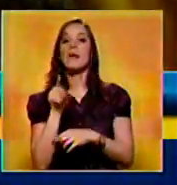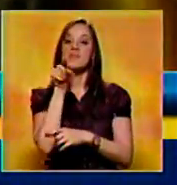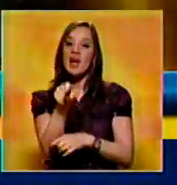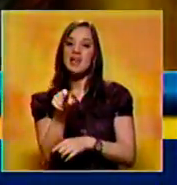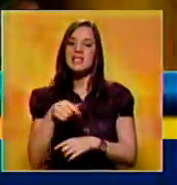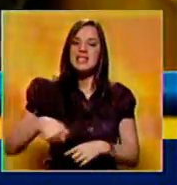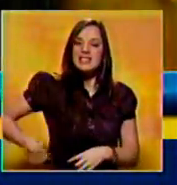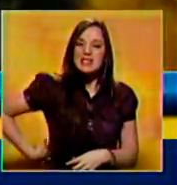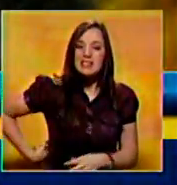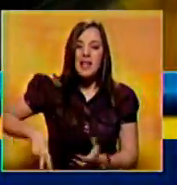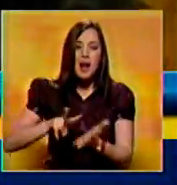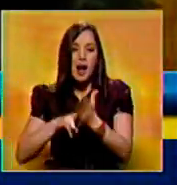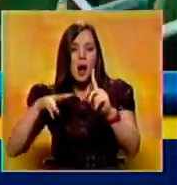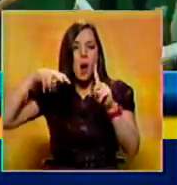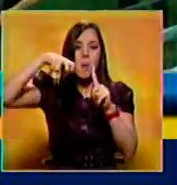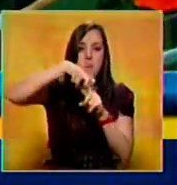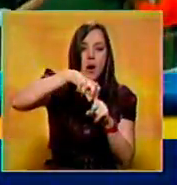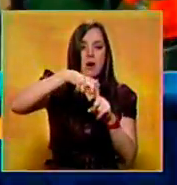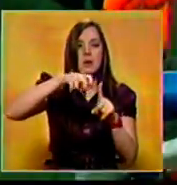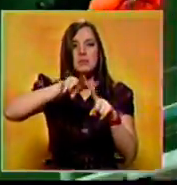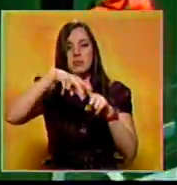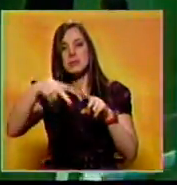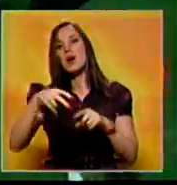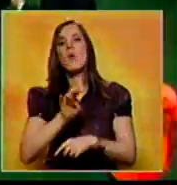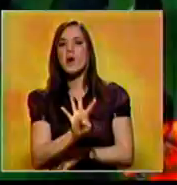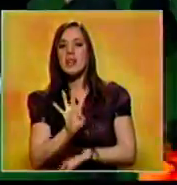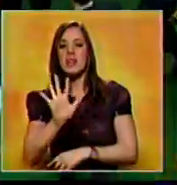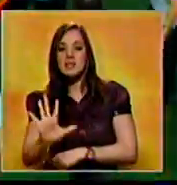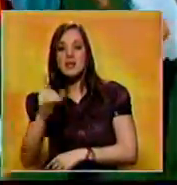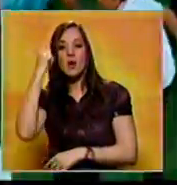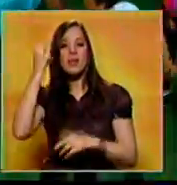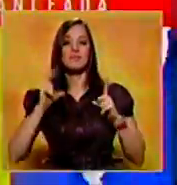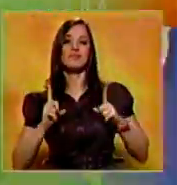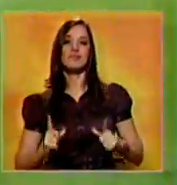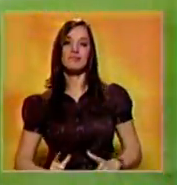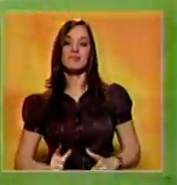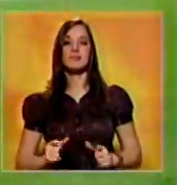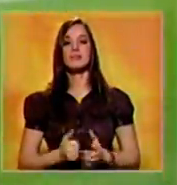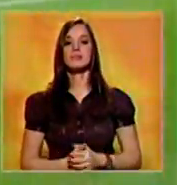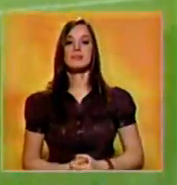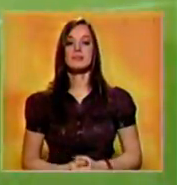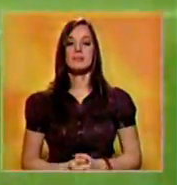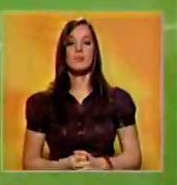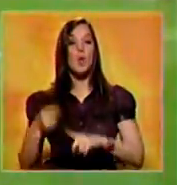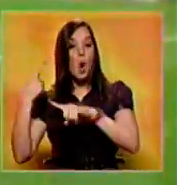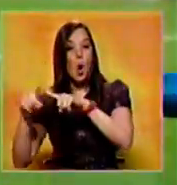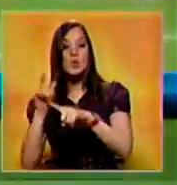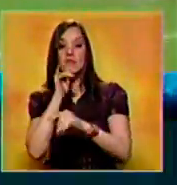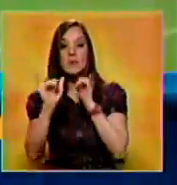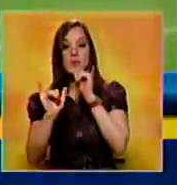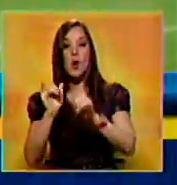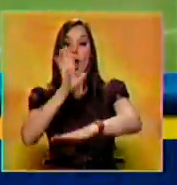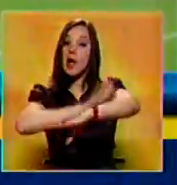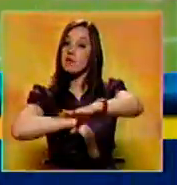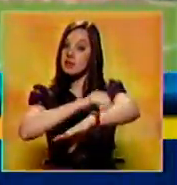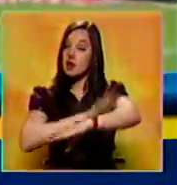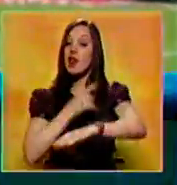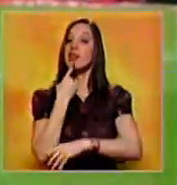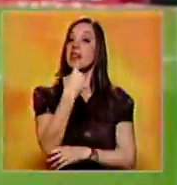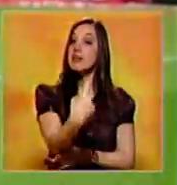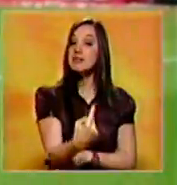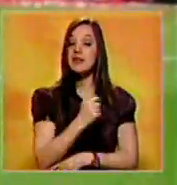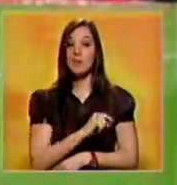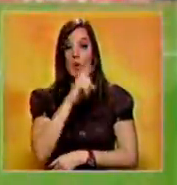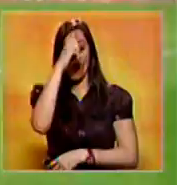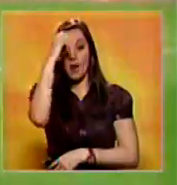Estará lejos de las canchas alrededor de 45 días. Y en otras notas del Barcelona, les contamos que el conjunto